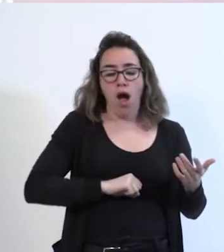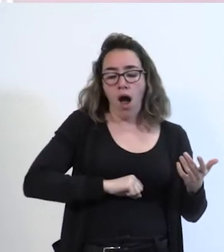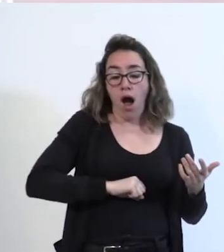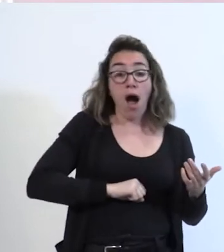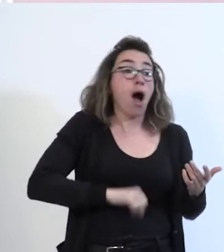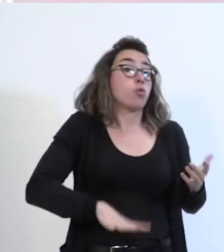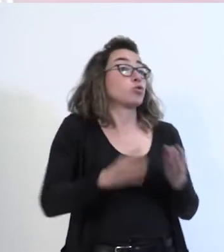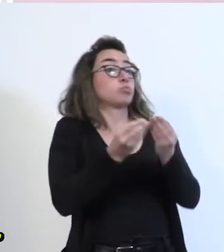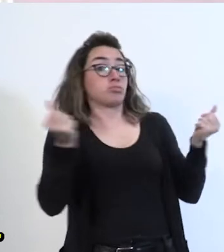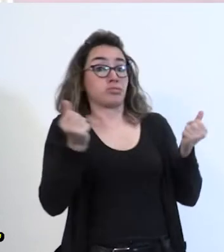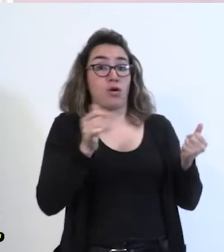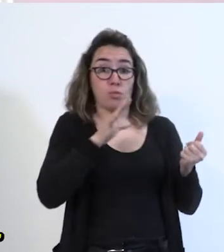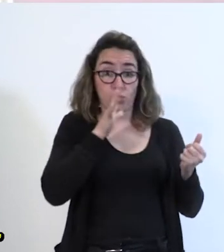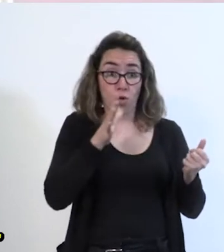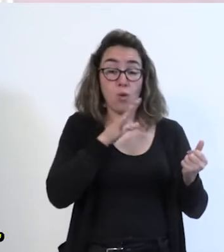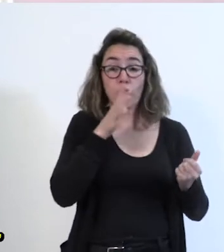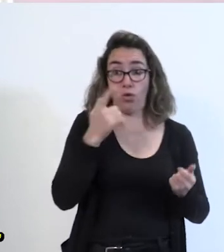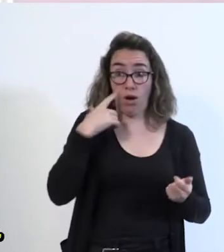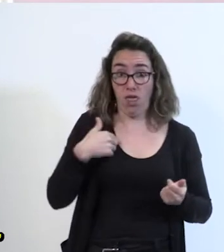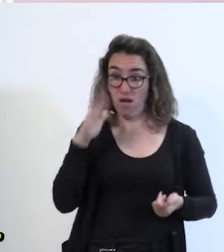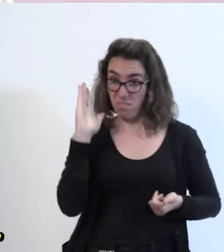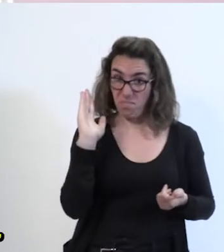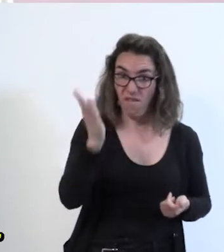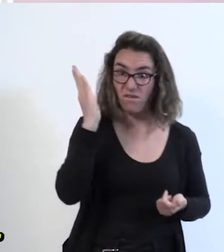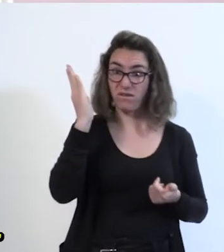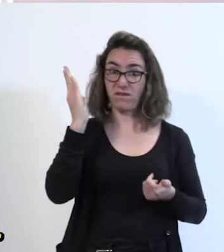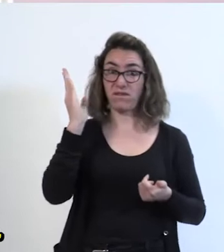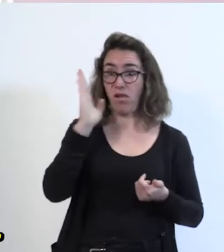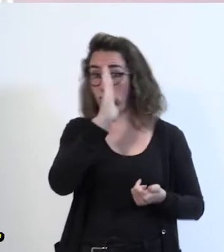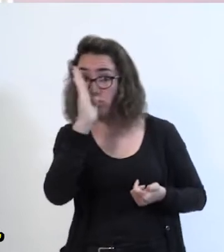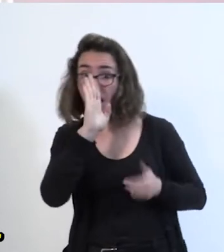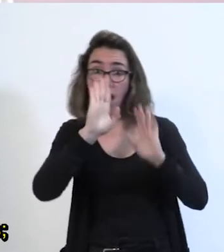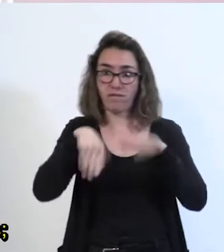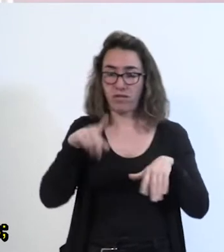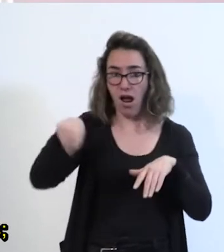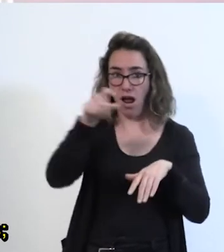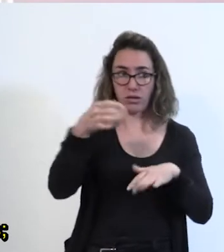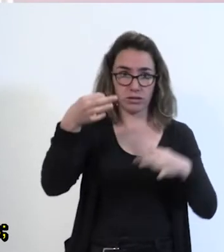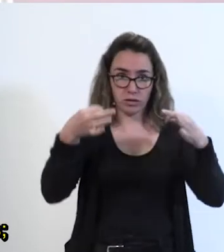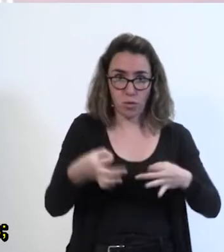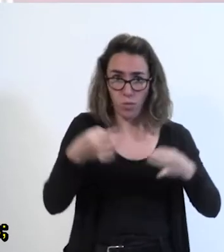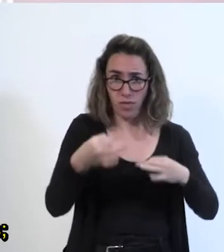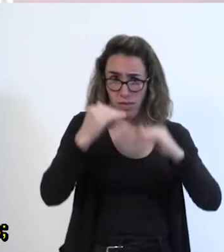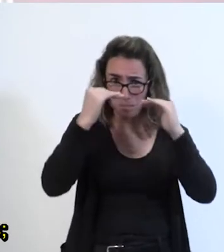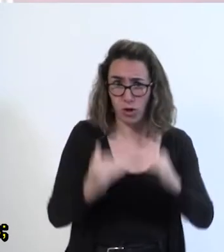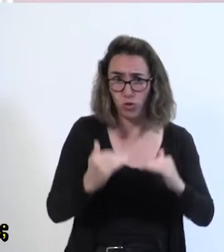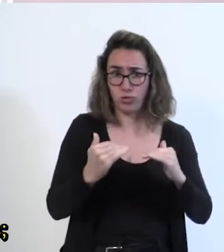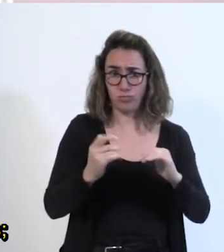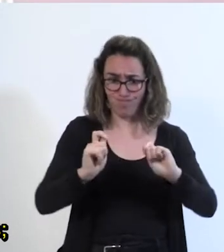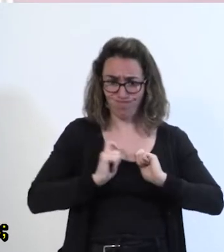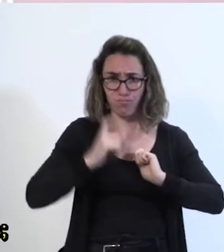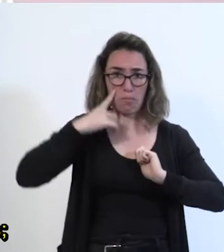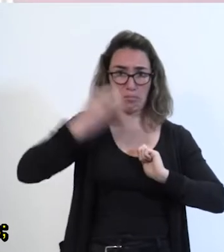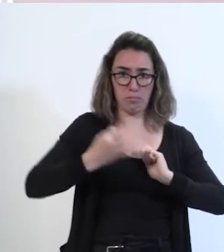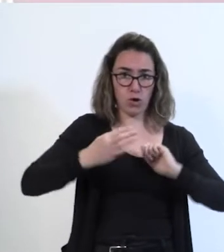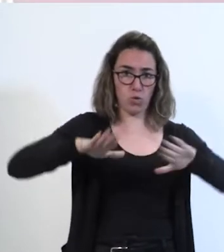aborto ya no existe, porque como lo penalizo, lo clandestino, se convierte en más clandestino, por lo tanto más inseguro y más peligroso para